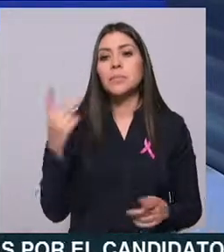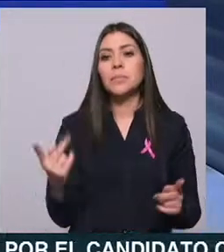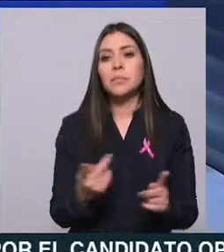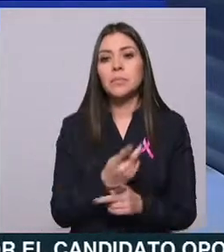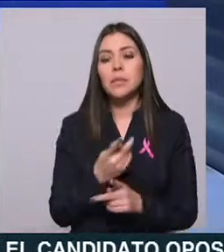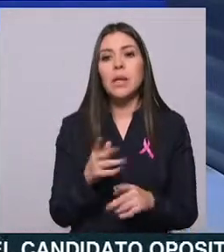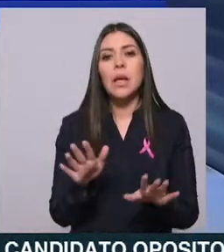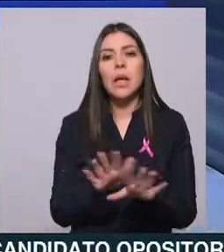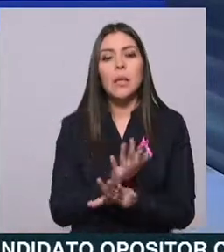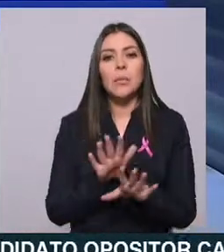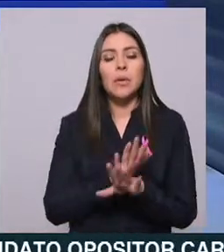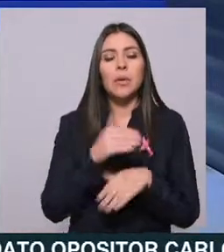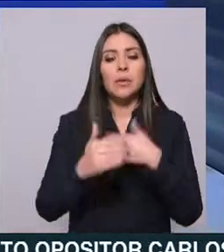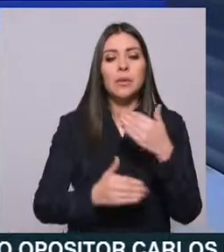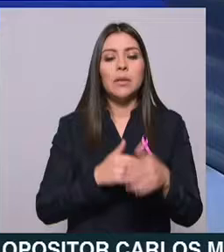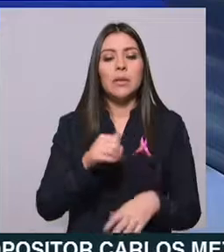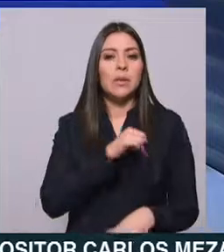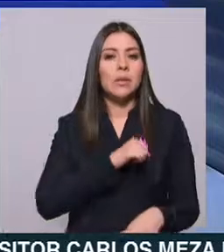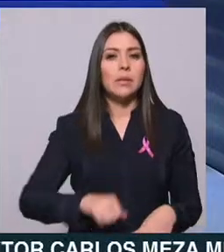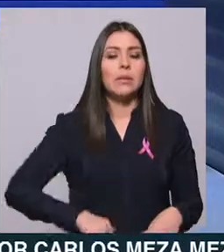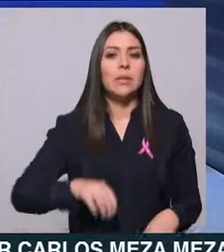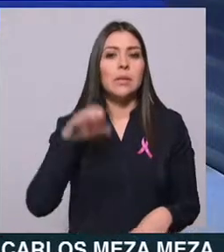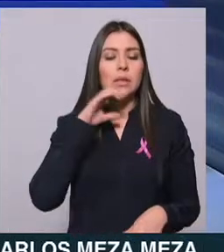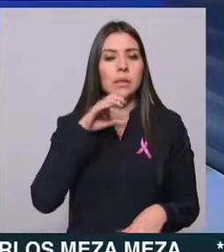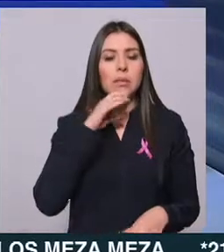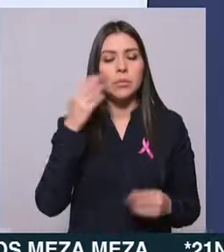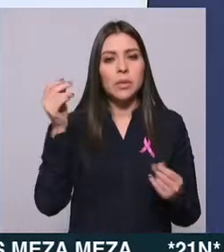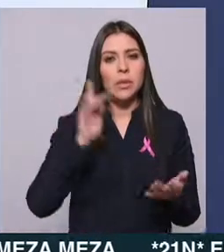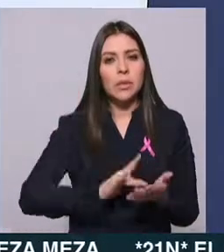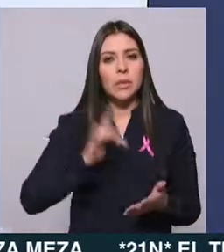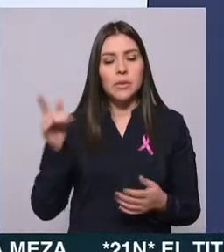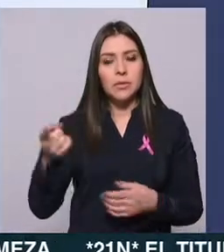de cómo avanza la alcaldía de Venustiano Carranza. Alcalde